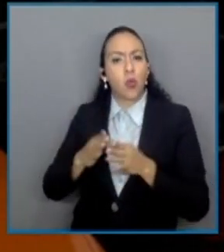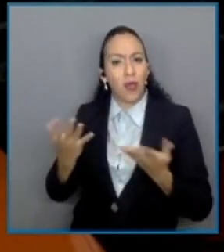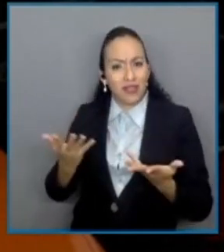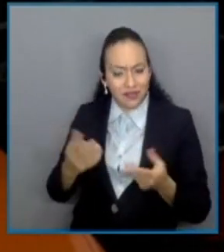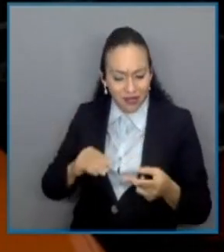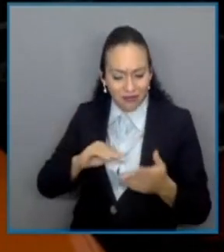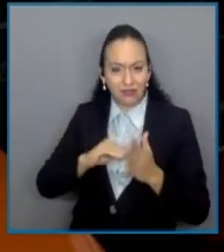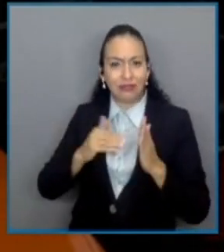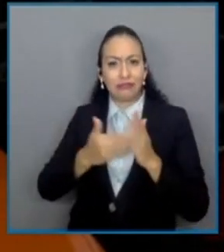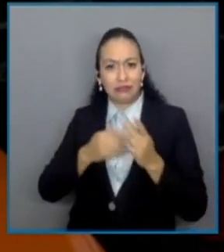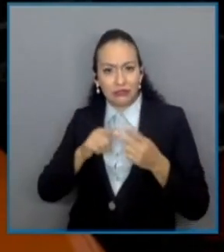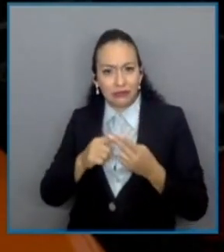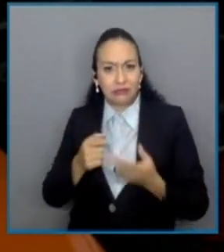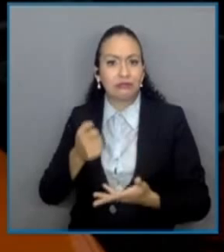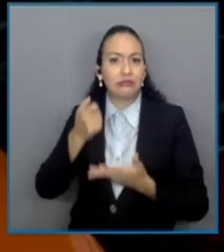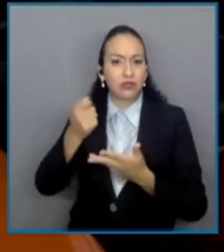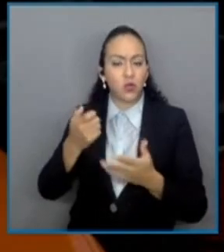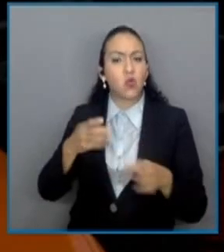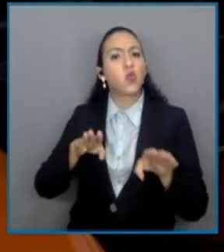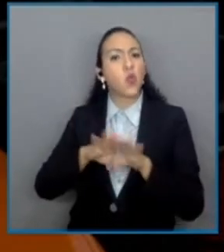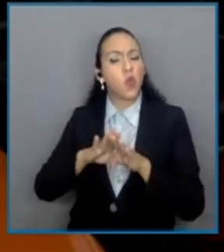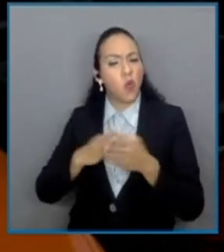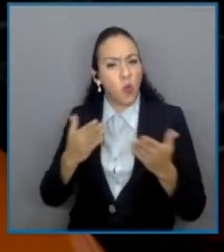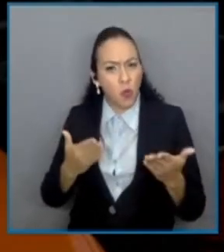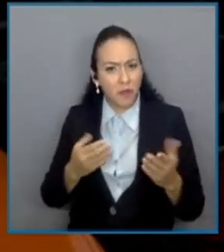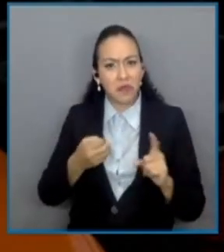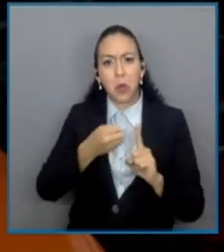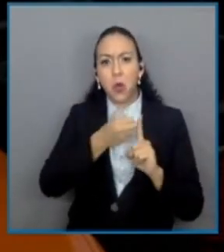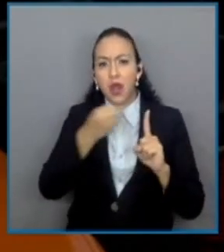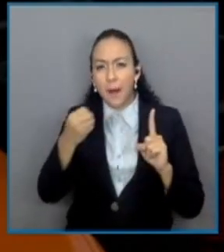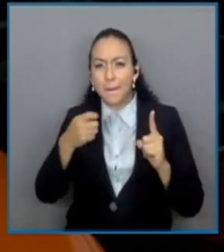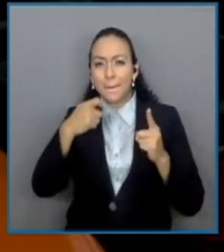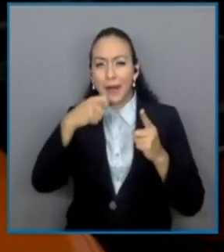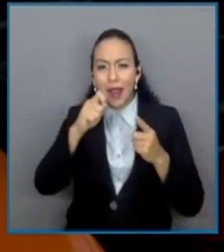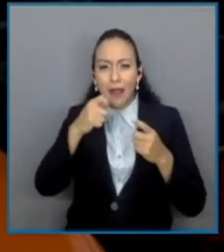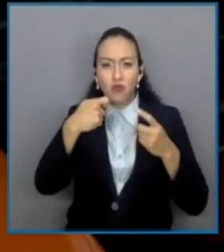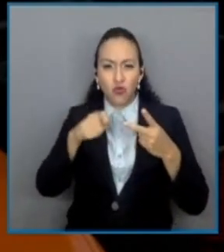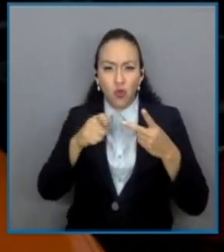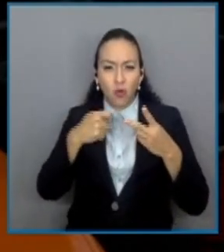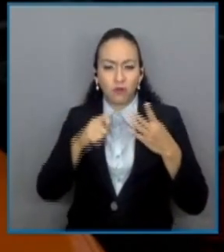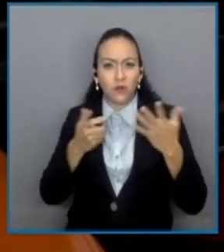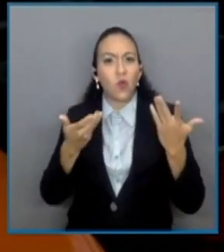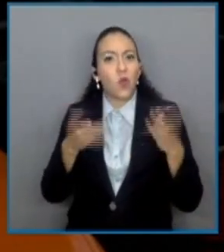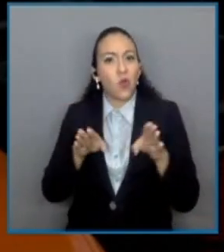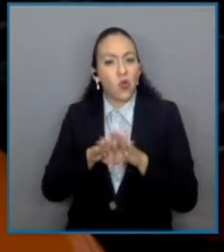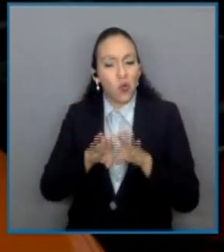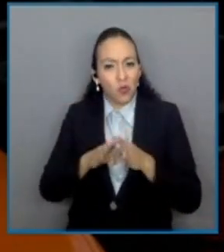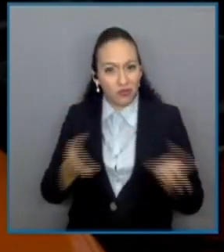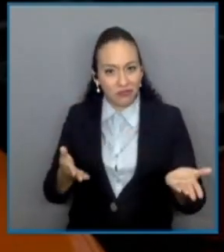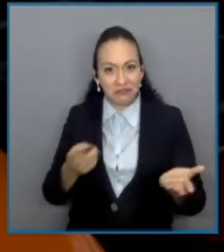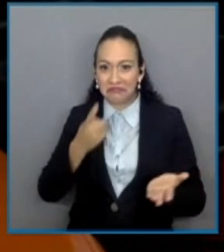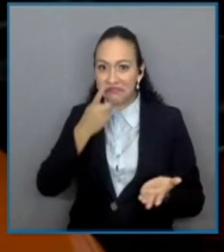Incertidumbre en cómo se va a implementar. Incertidumbre en la seguridad jurídica.